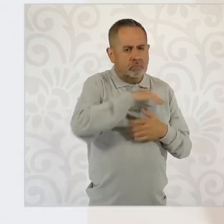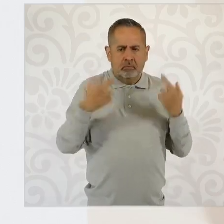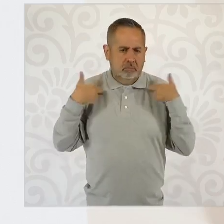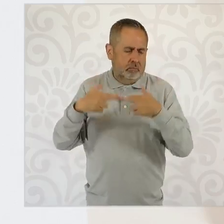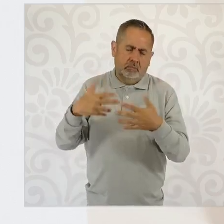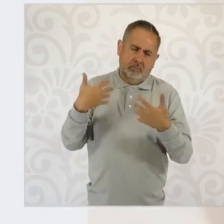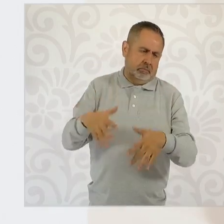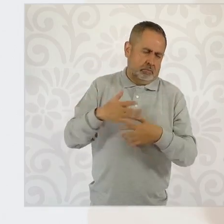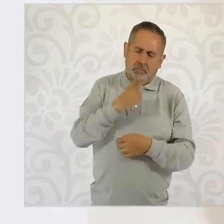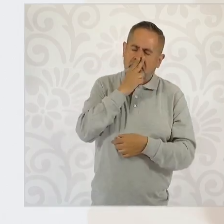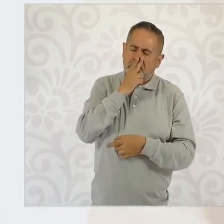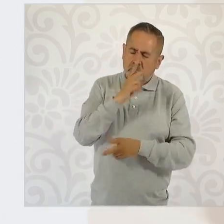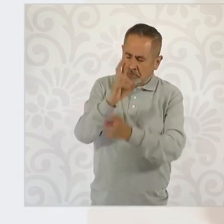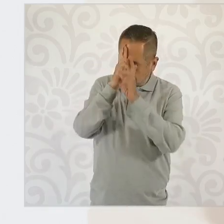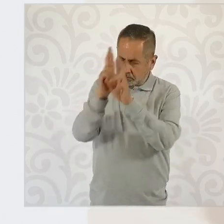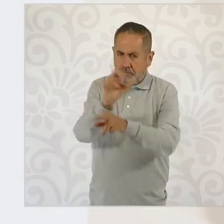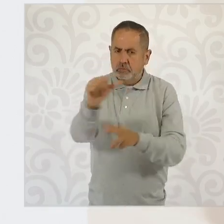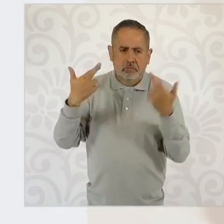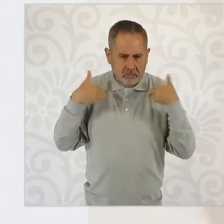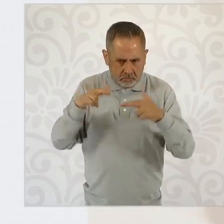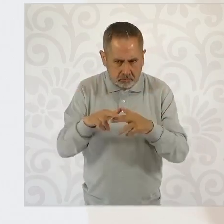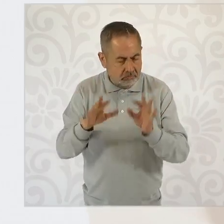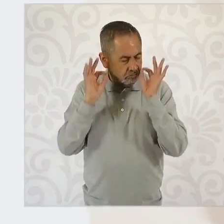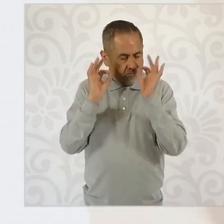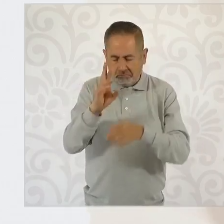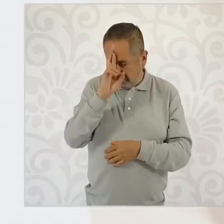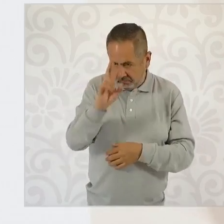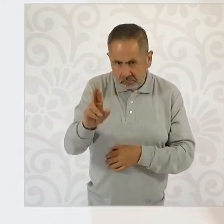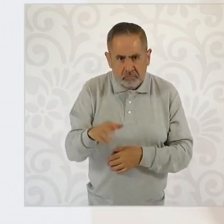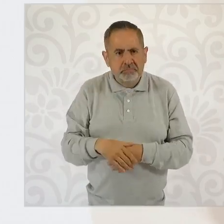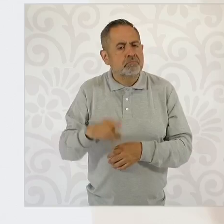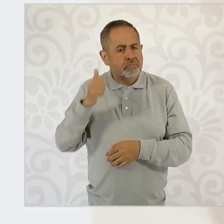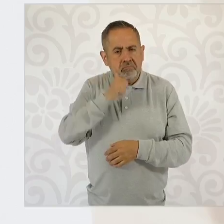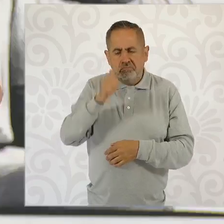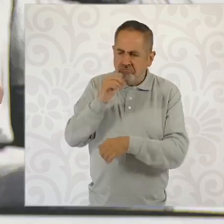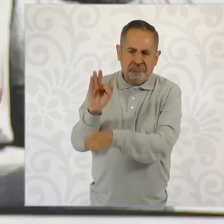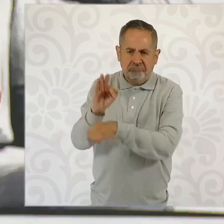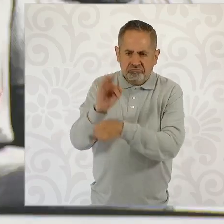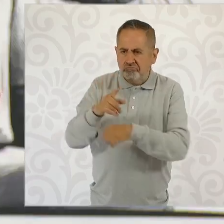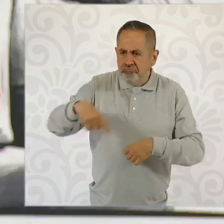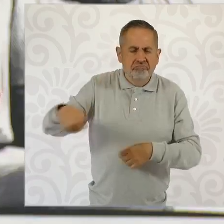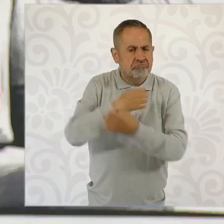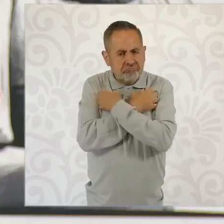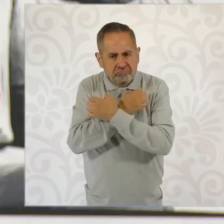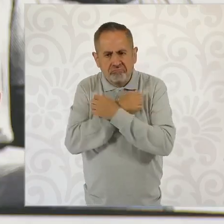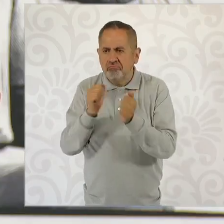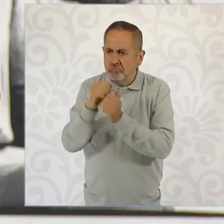es lo más loable del mundo. Y además, nosotros siempre hemos sido defensores de la educación